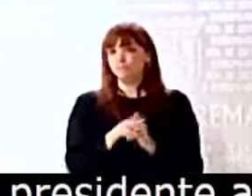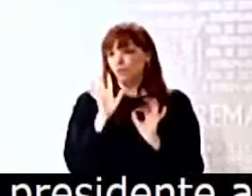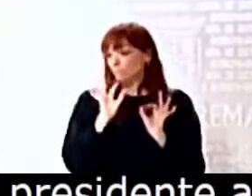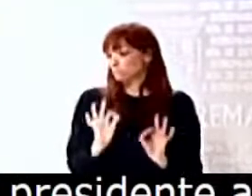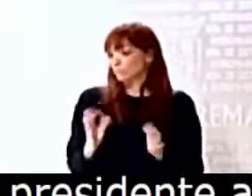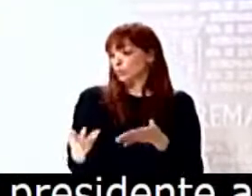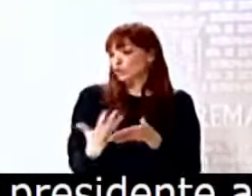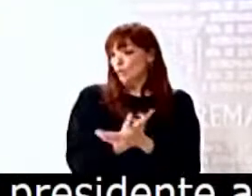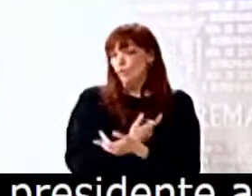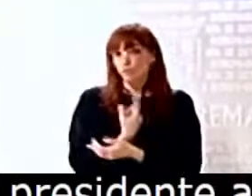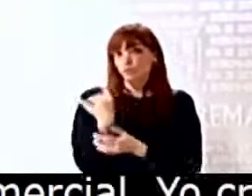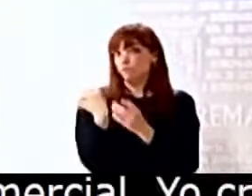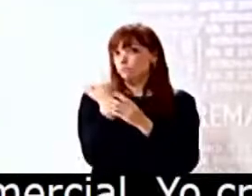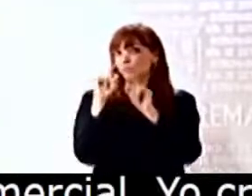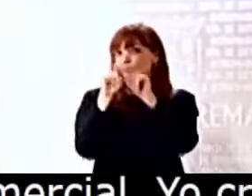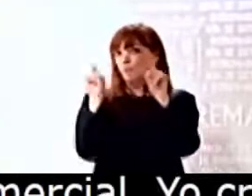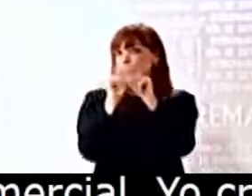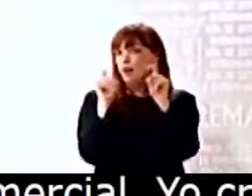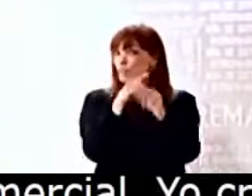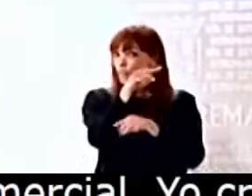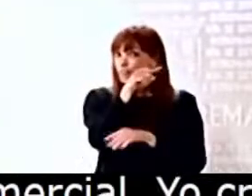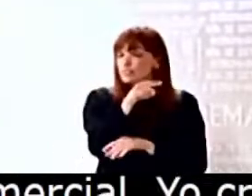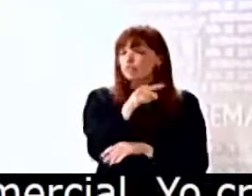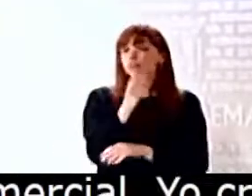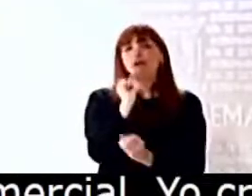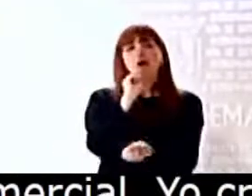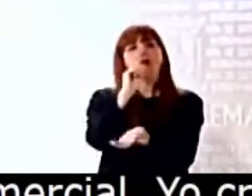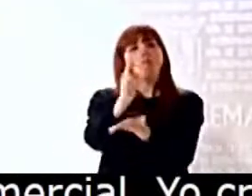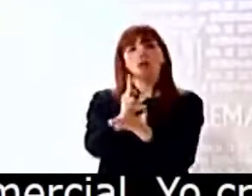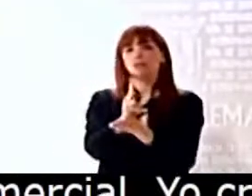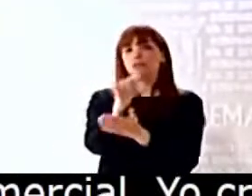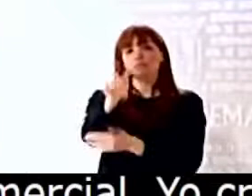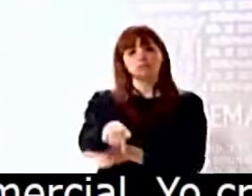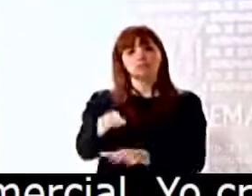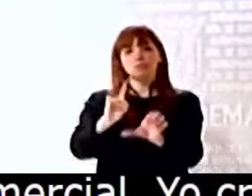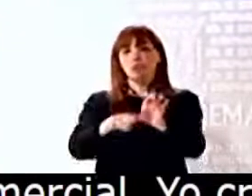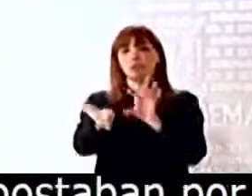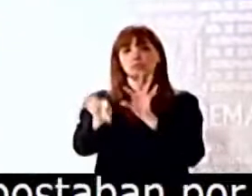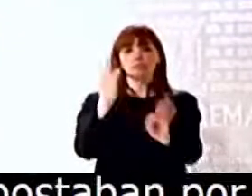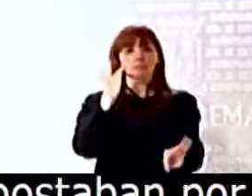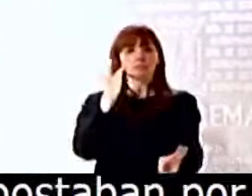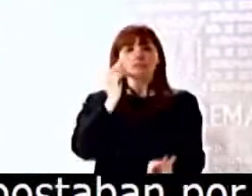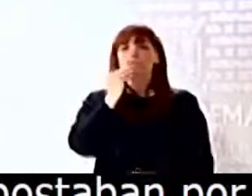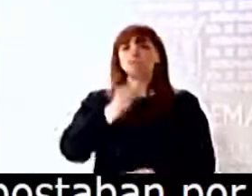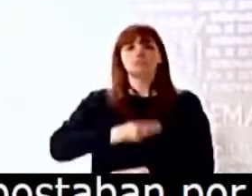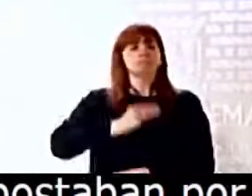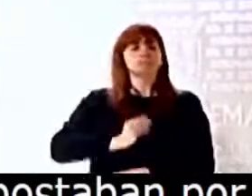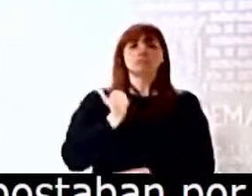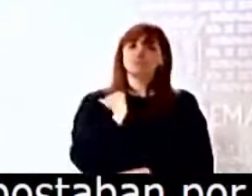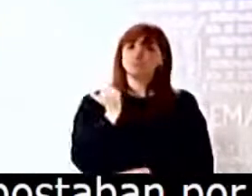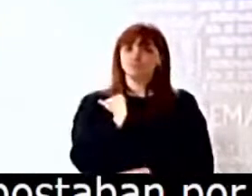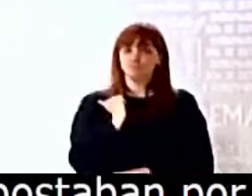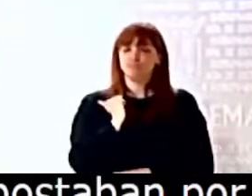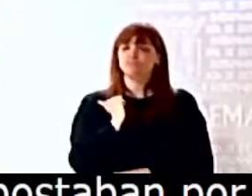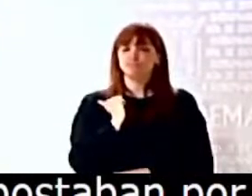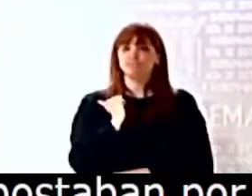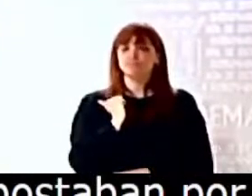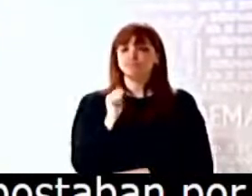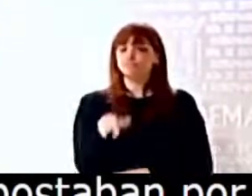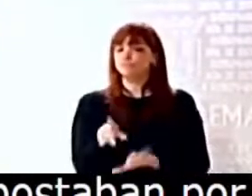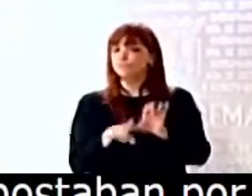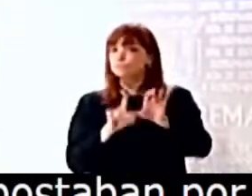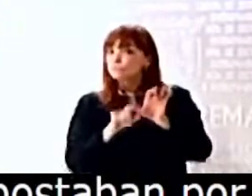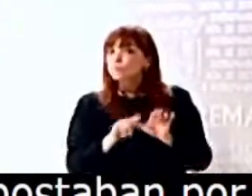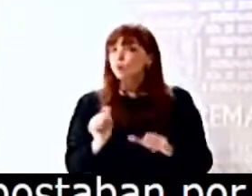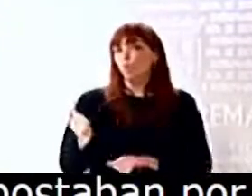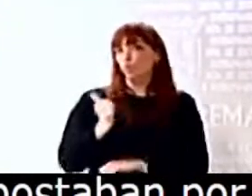empresarios que habían allí apostaban por Extremadura como una oportunidad. Extremadura